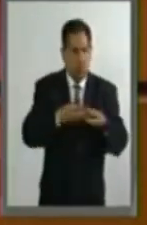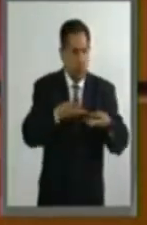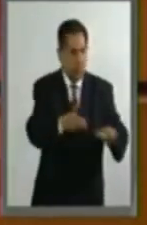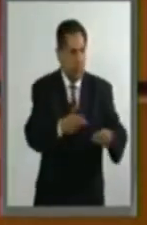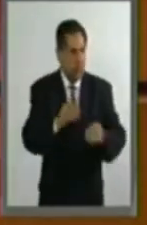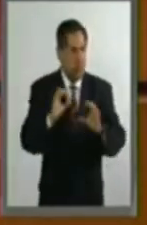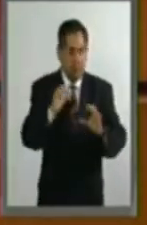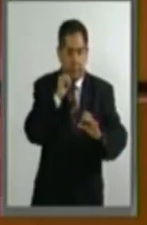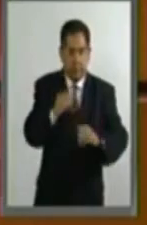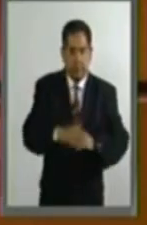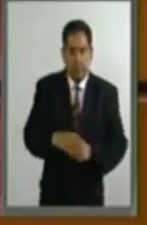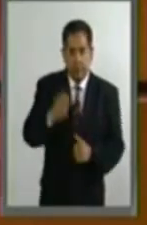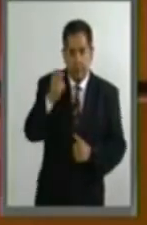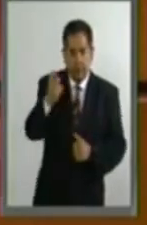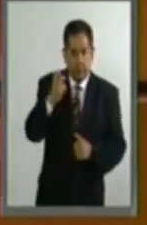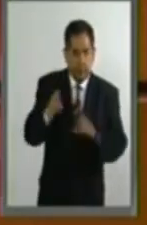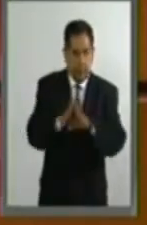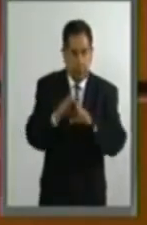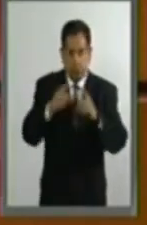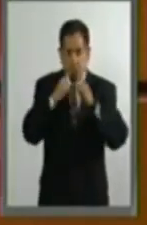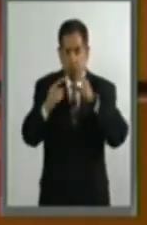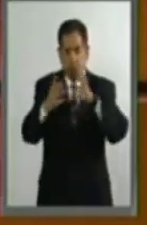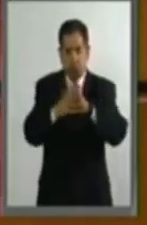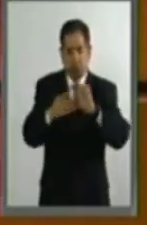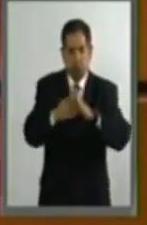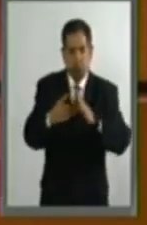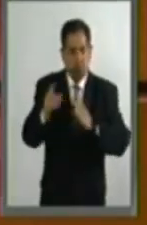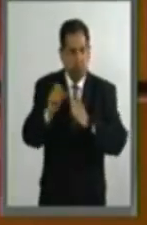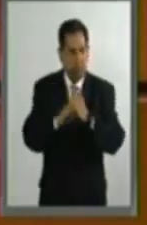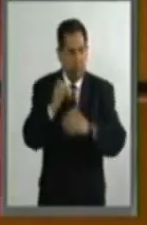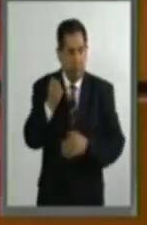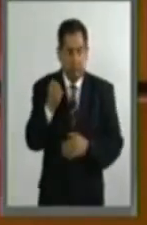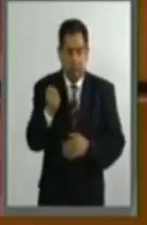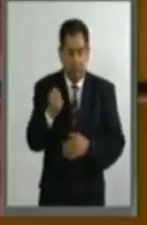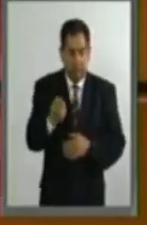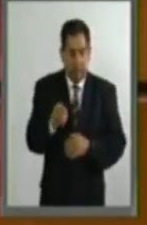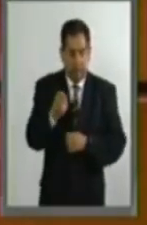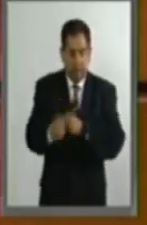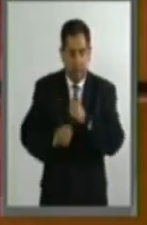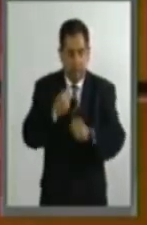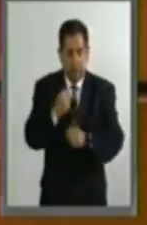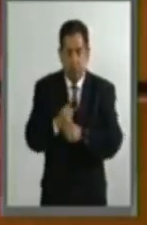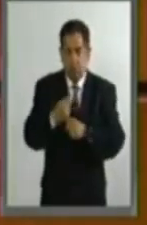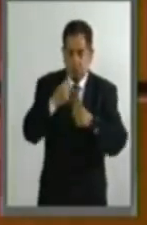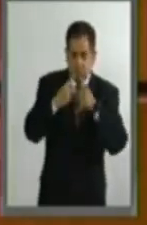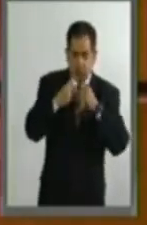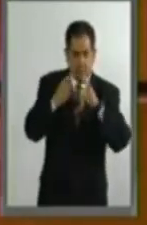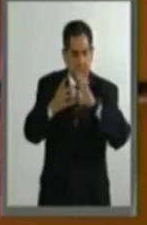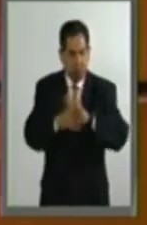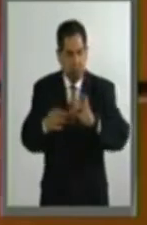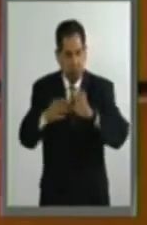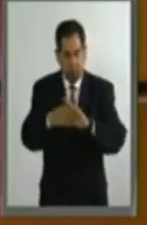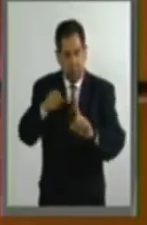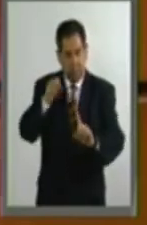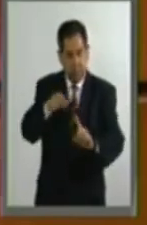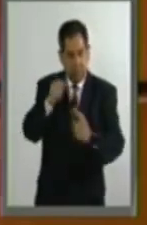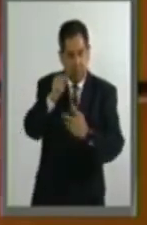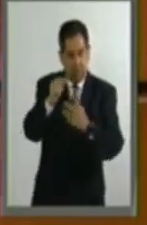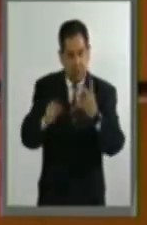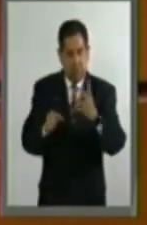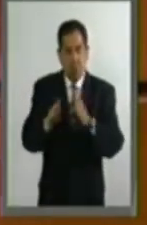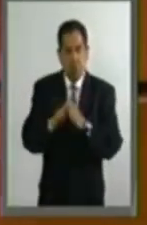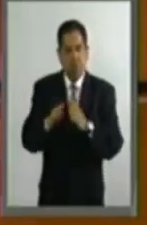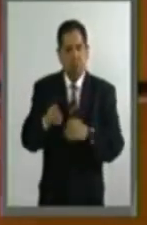previsto. De tal manera que, pues, en el mes de septiembre de este año se continuará en esos términos, con